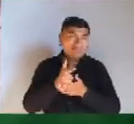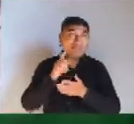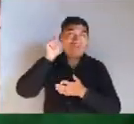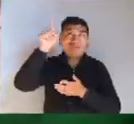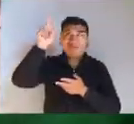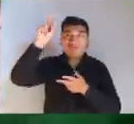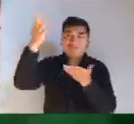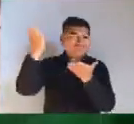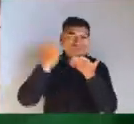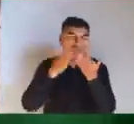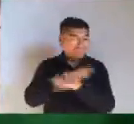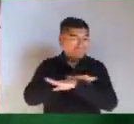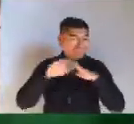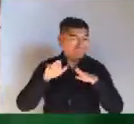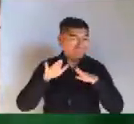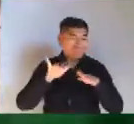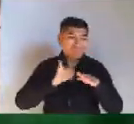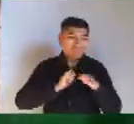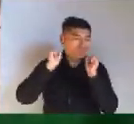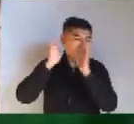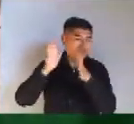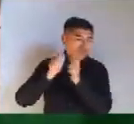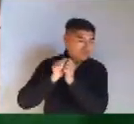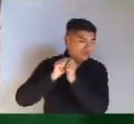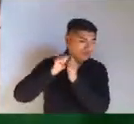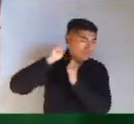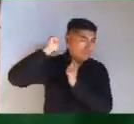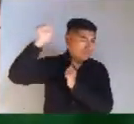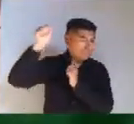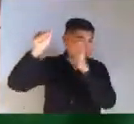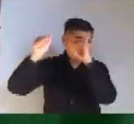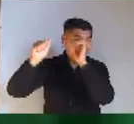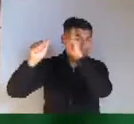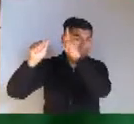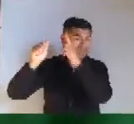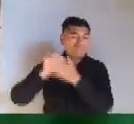da, pues yo me alejo de Dios.